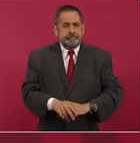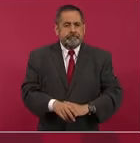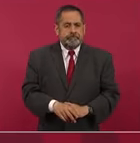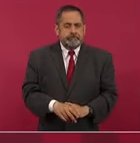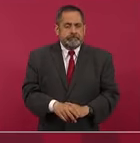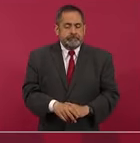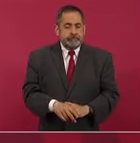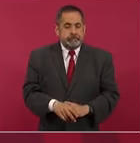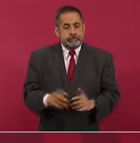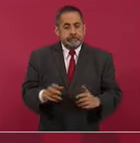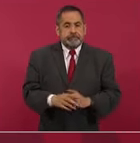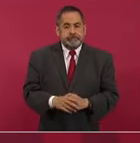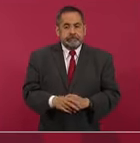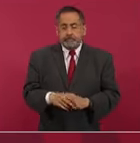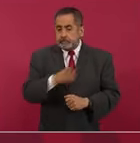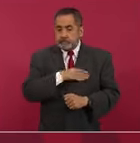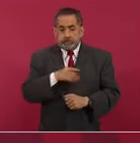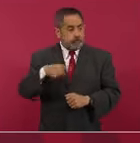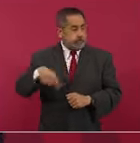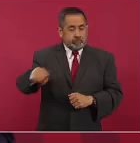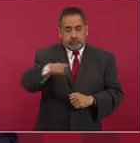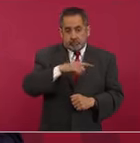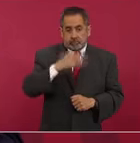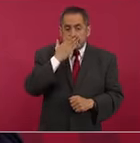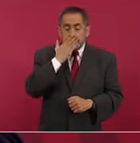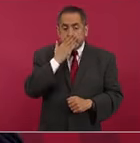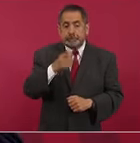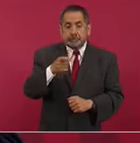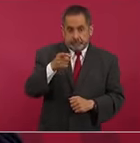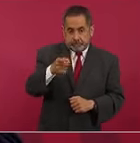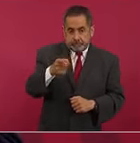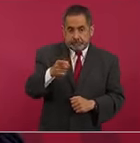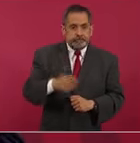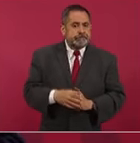Y pues qué bien que ustedes están